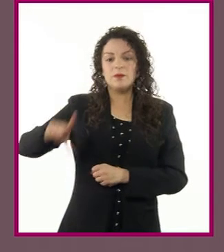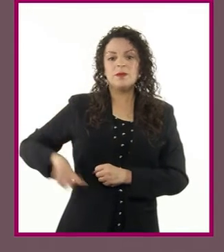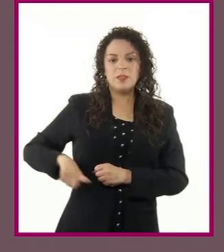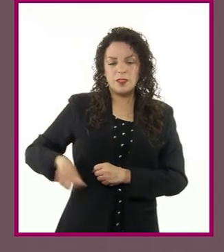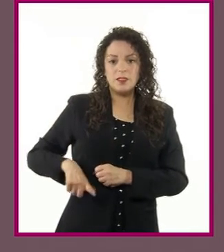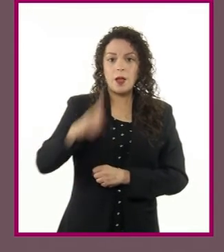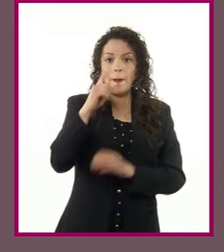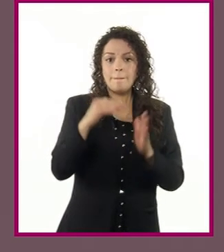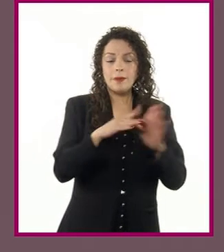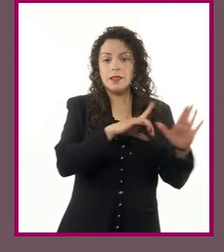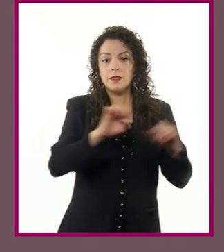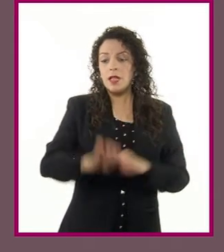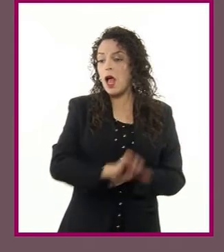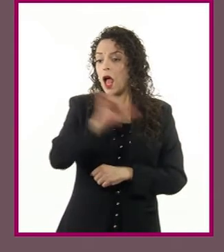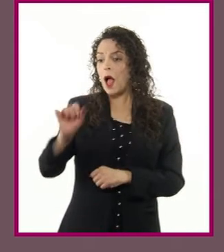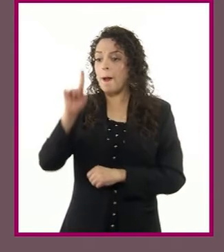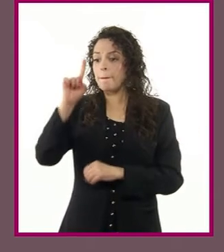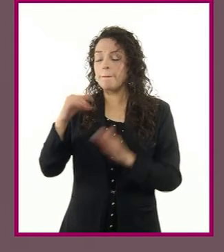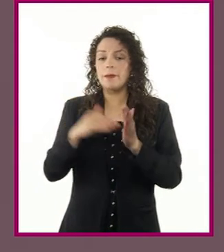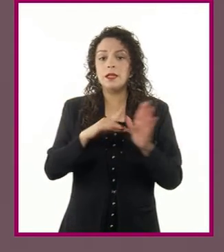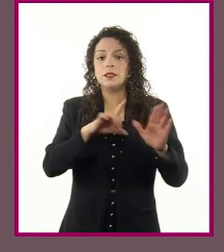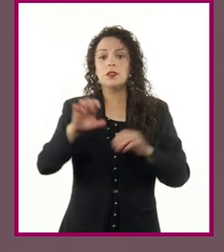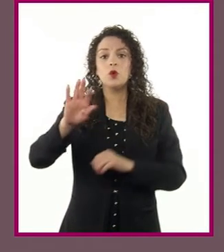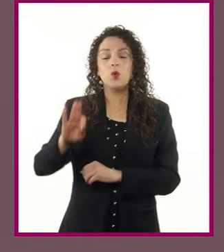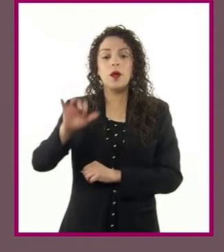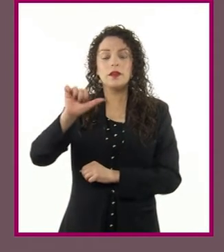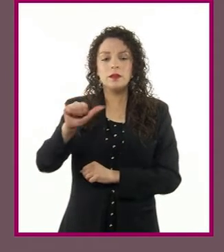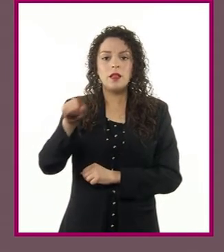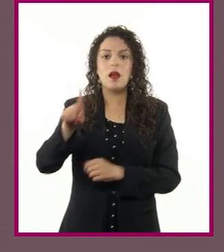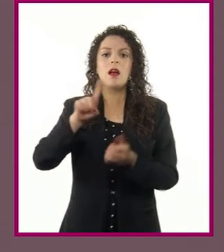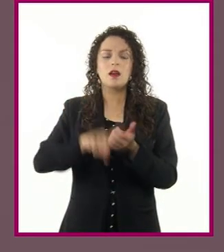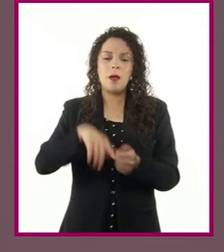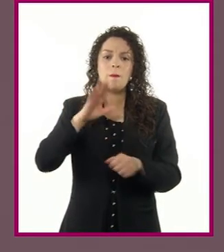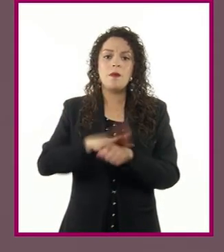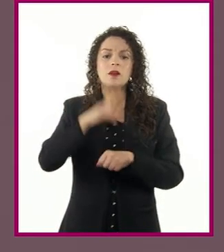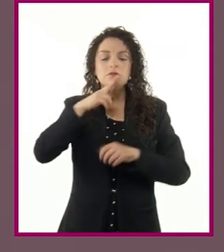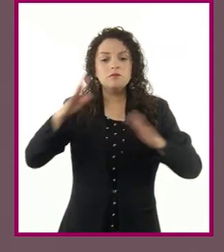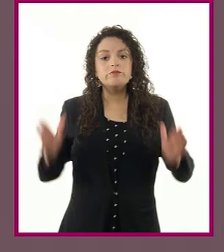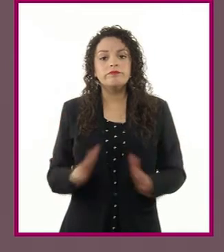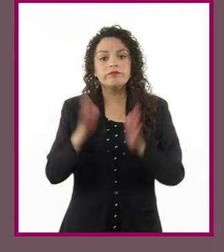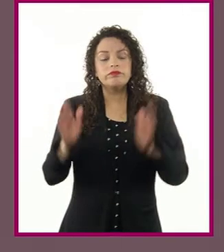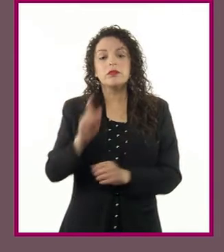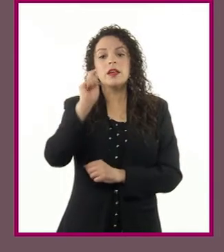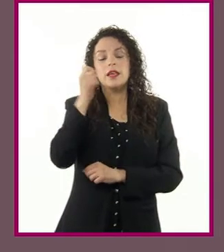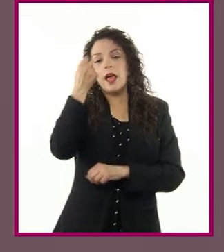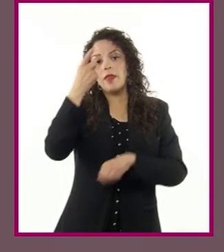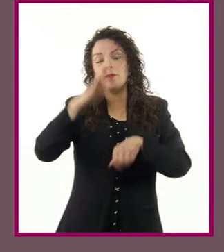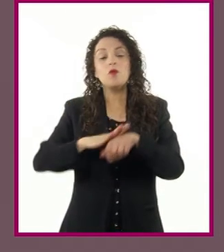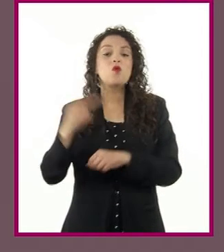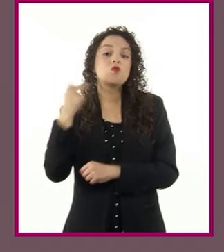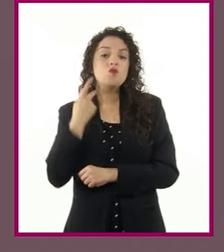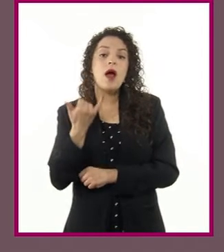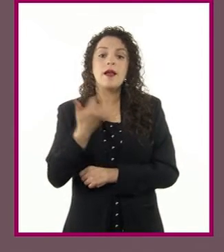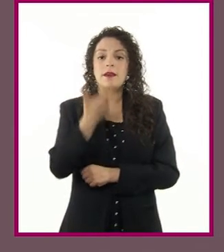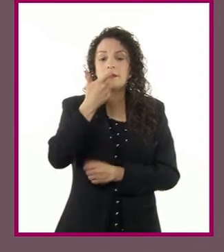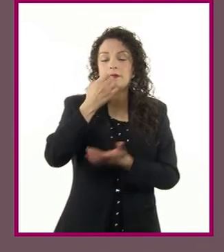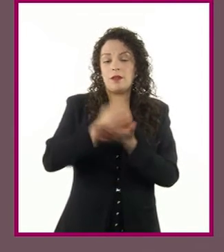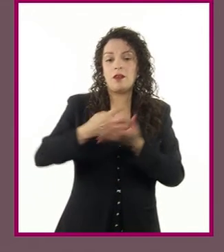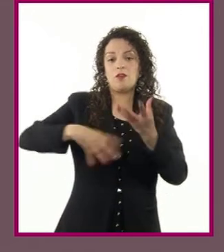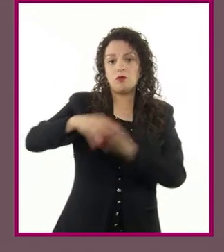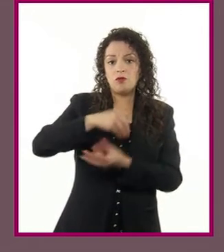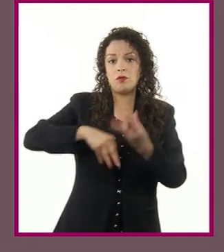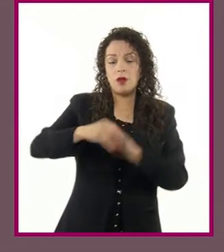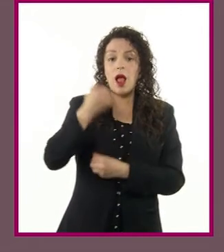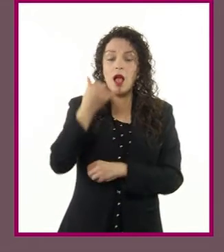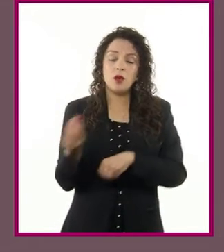a 1746, estuvieron orientados a la mejora de la administración política y económica y la creación